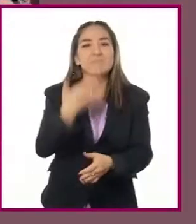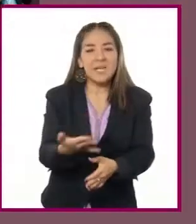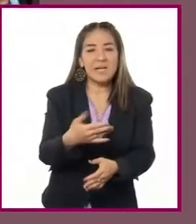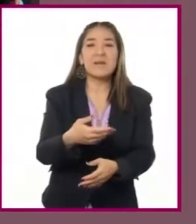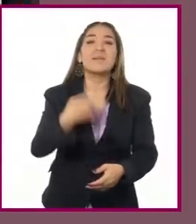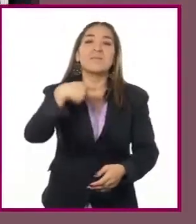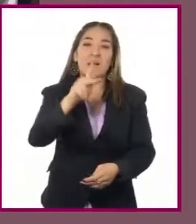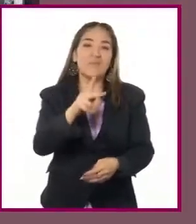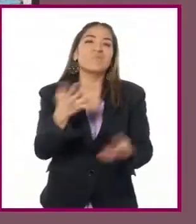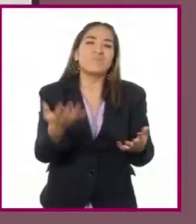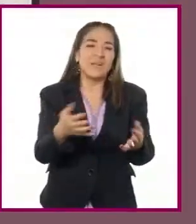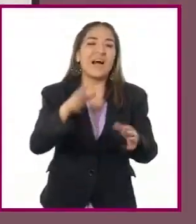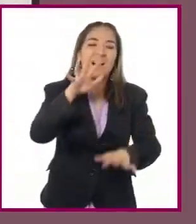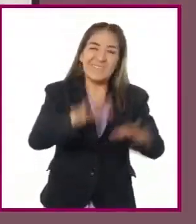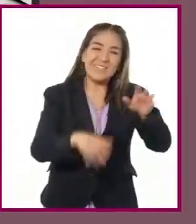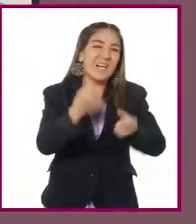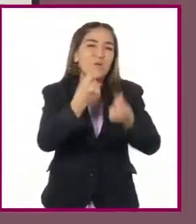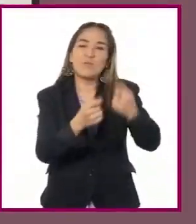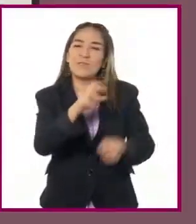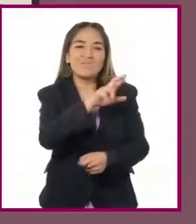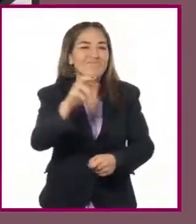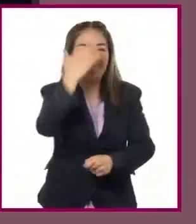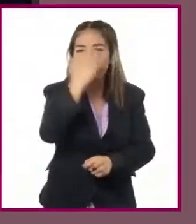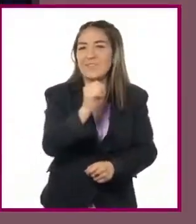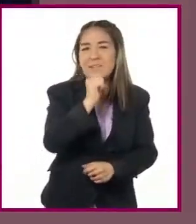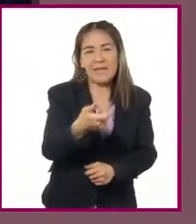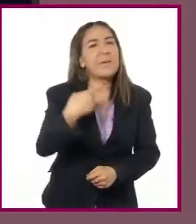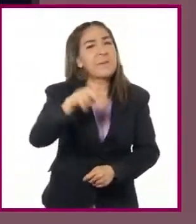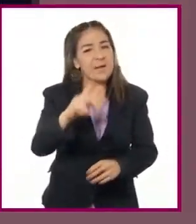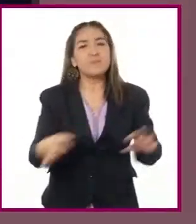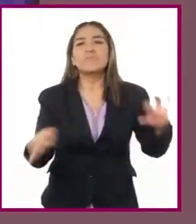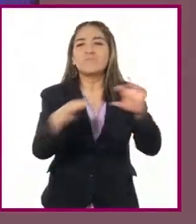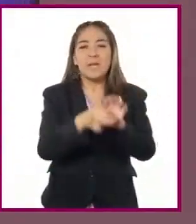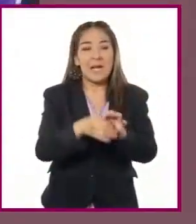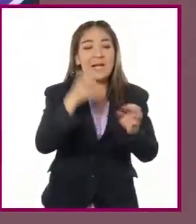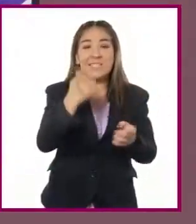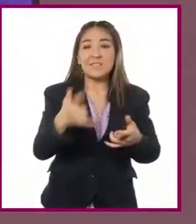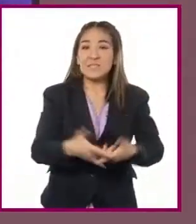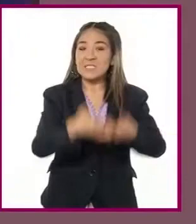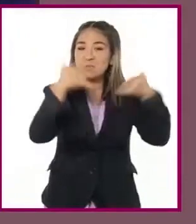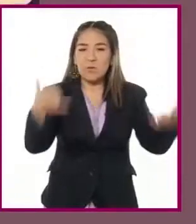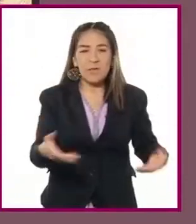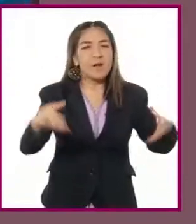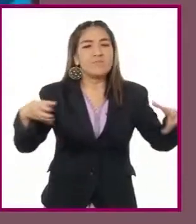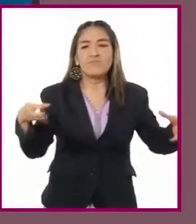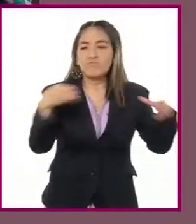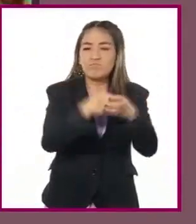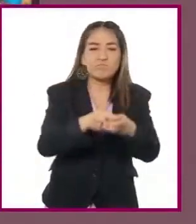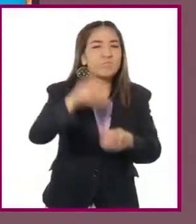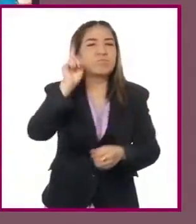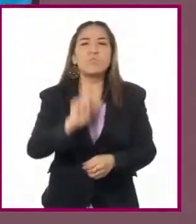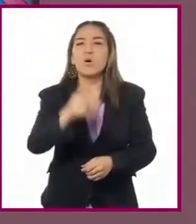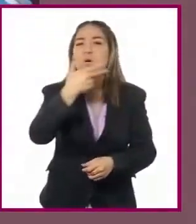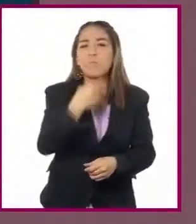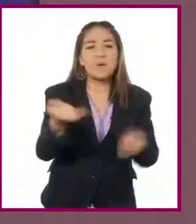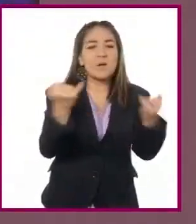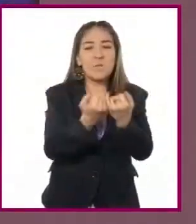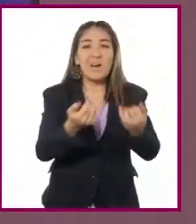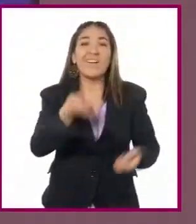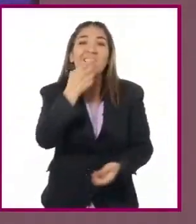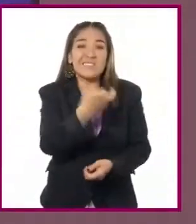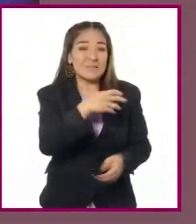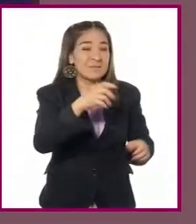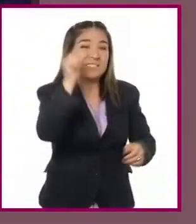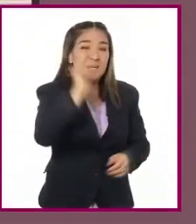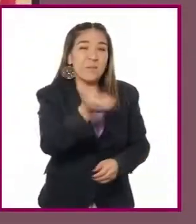todos los casos. Históricamente, prevaleció el rol de las mujeres en actividades que las mantenían en casa cuidando a